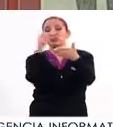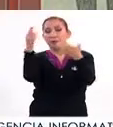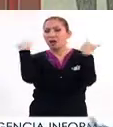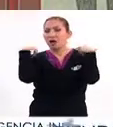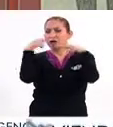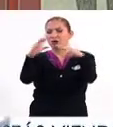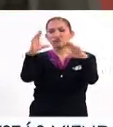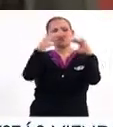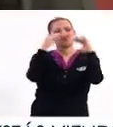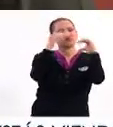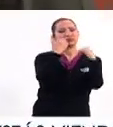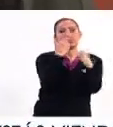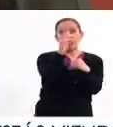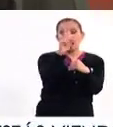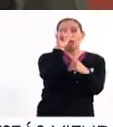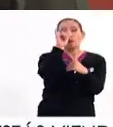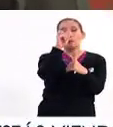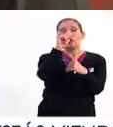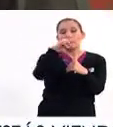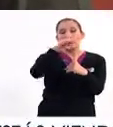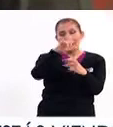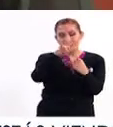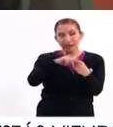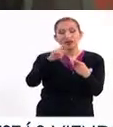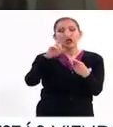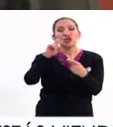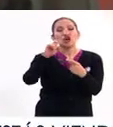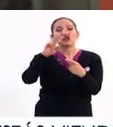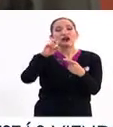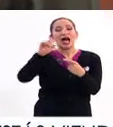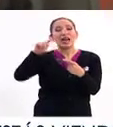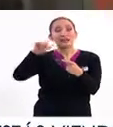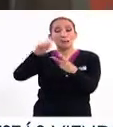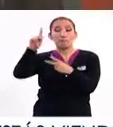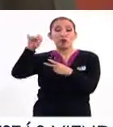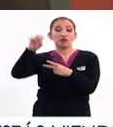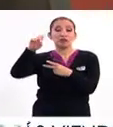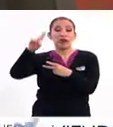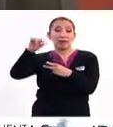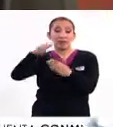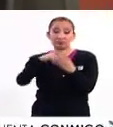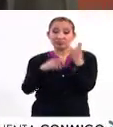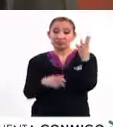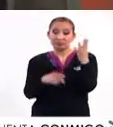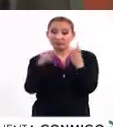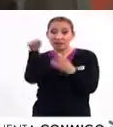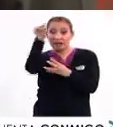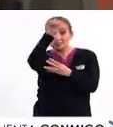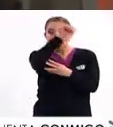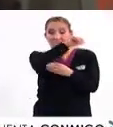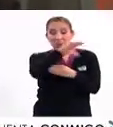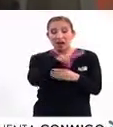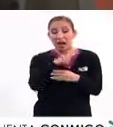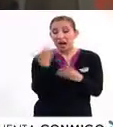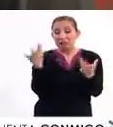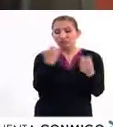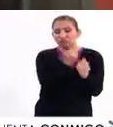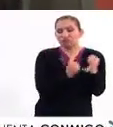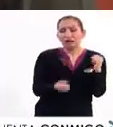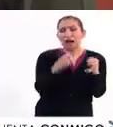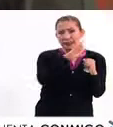que, por lo menos entre los grandes, sí es reconocido, pero pues no está en la Rotonda de los Hombres Ilustres, aunque está en el Panteón de